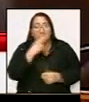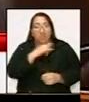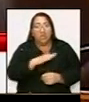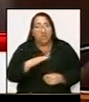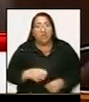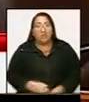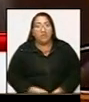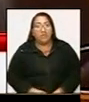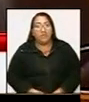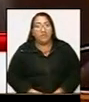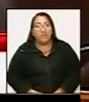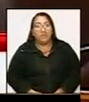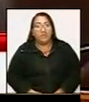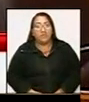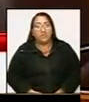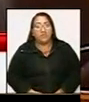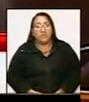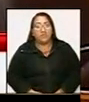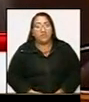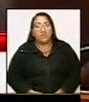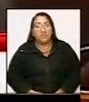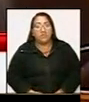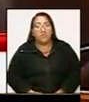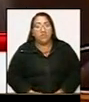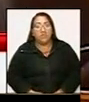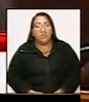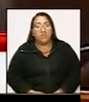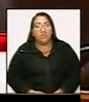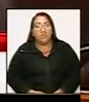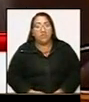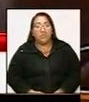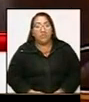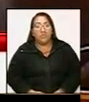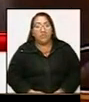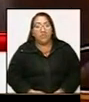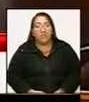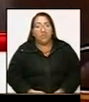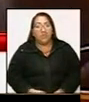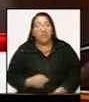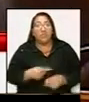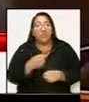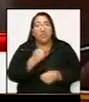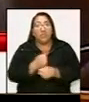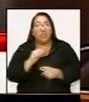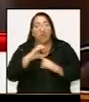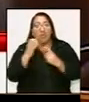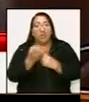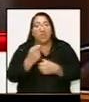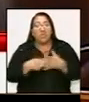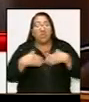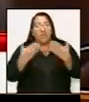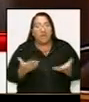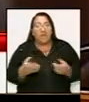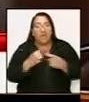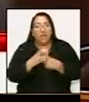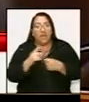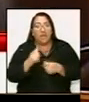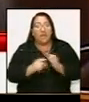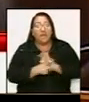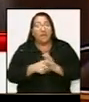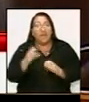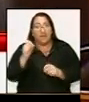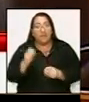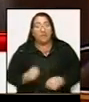niños, de nuestras niñas, y por trabajar por una cultura en la que se pueda garantizar el